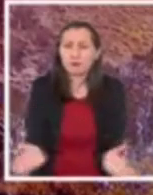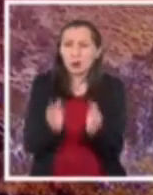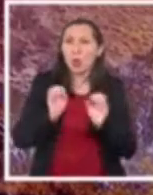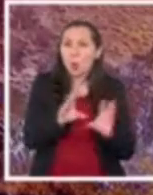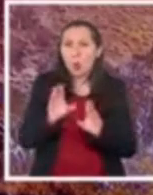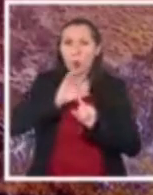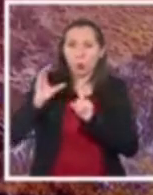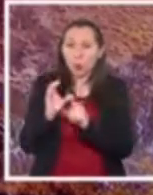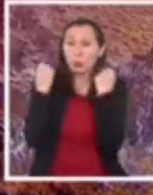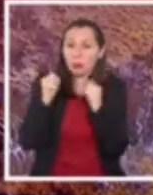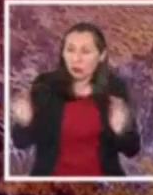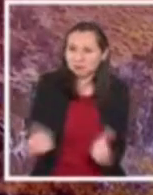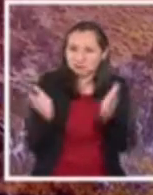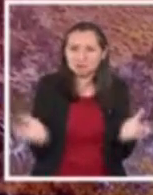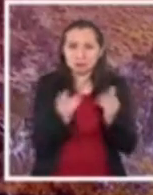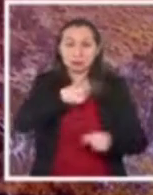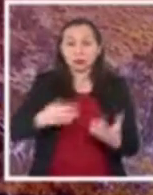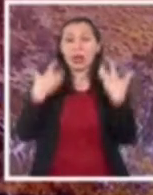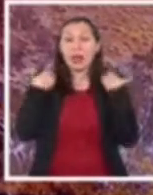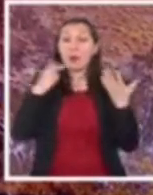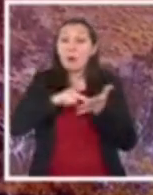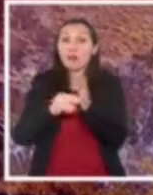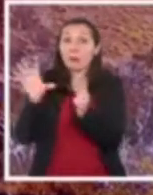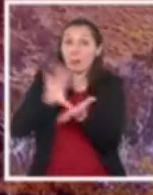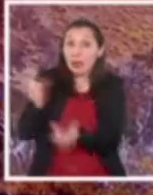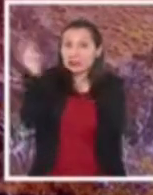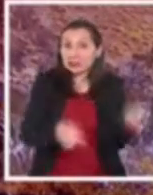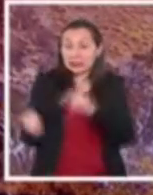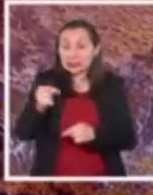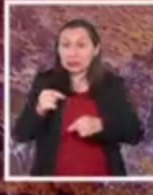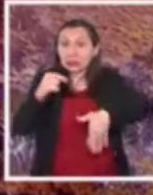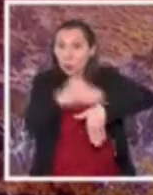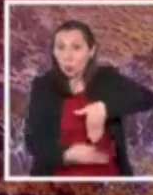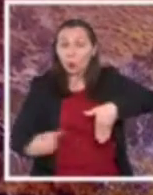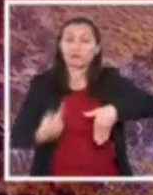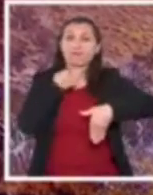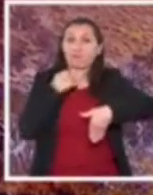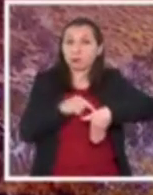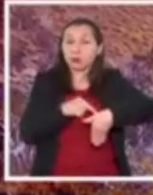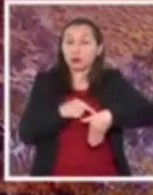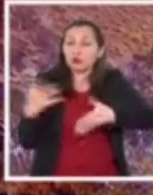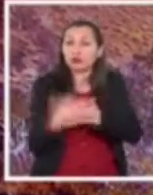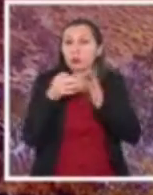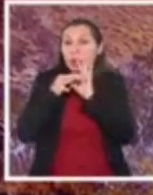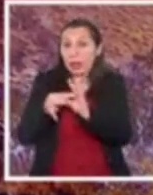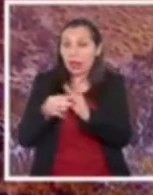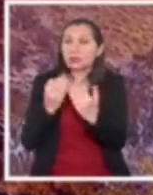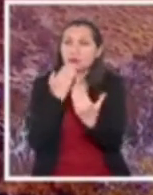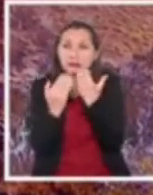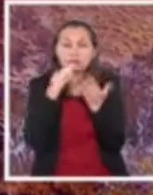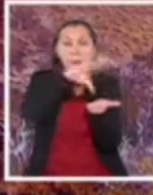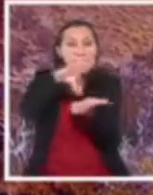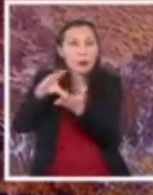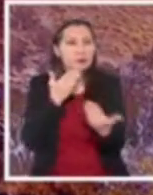cultura el deporte hacernos cargo de la crisis migratoria que afecta a nuestro continente como hemos logrado gracias al diálogo